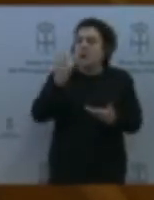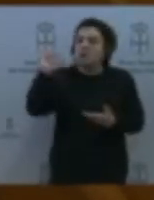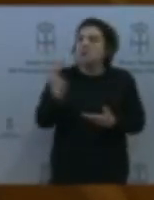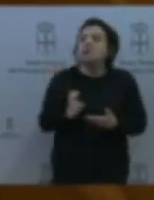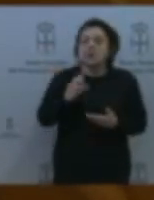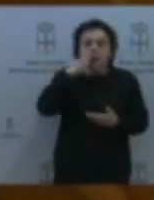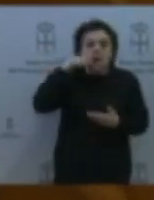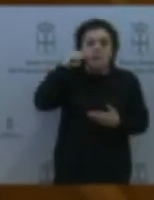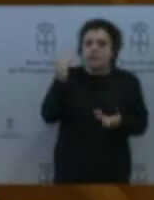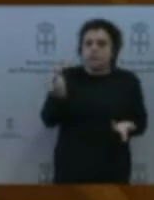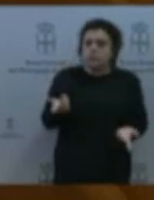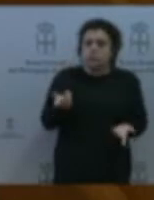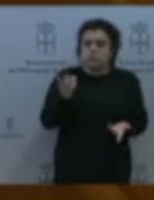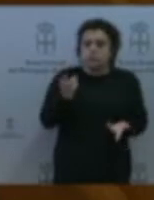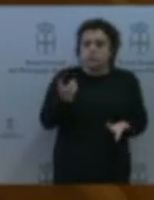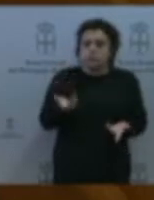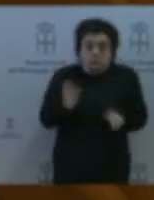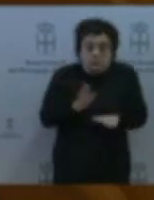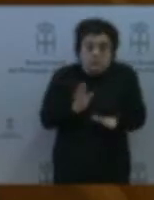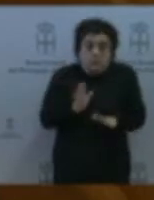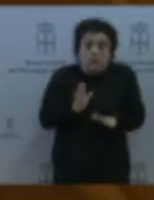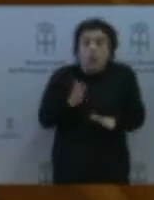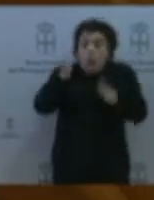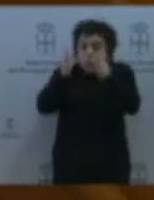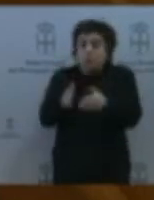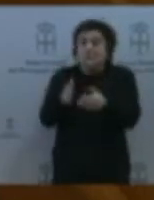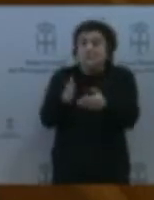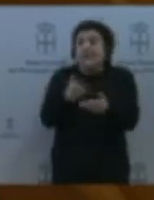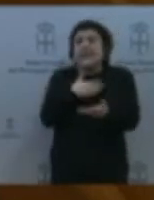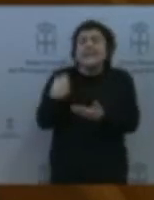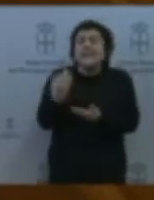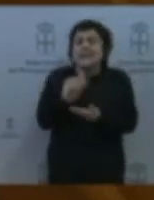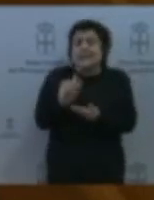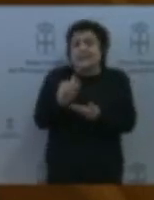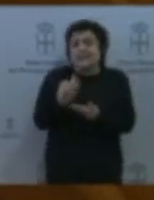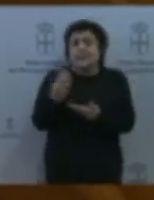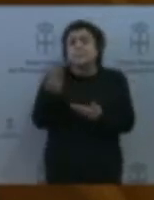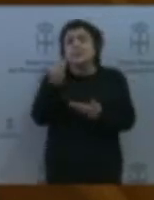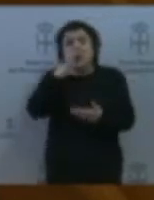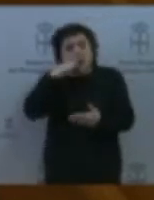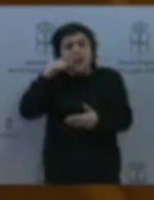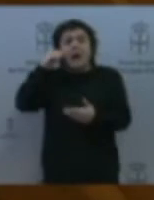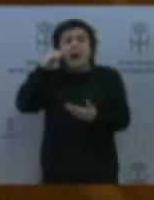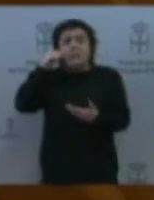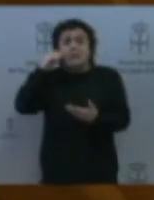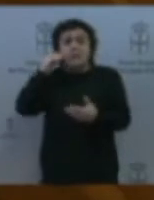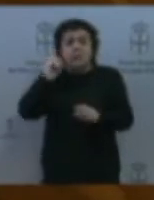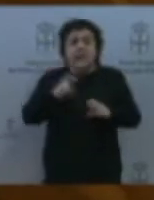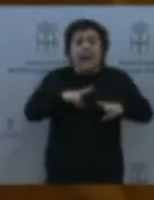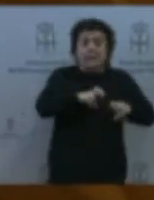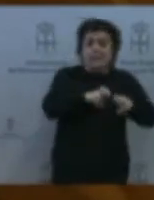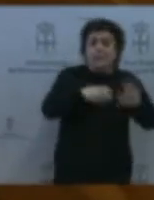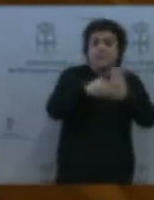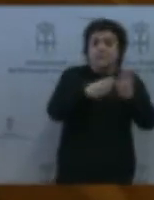¿Usted hubiera preferido entonces que este centro logístico, que al principio son 800 empleos con posibilidad de crear, de llegar hasta